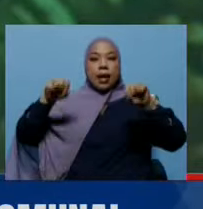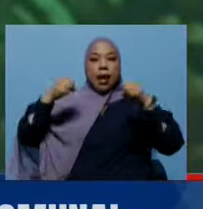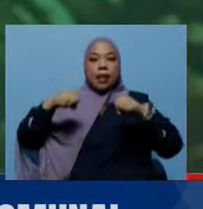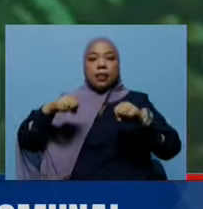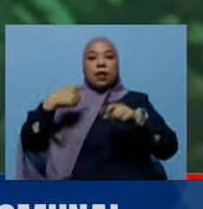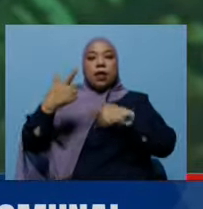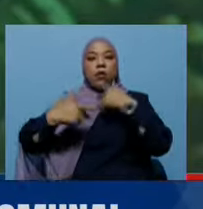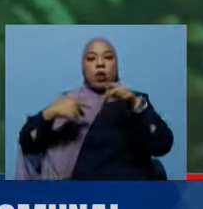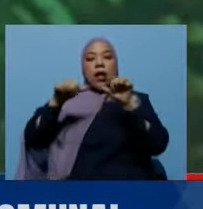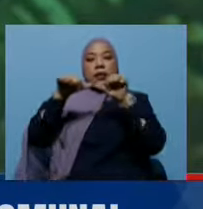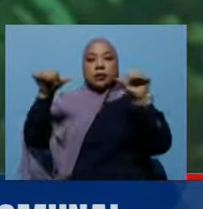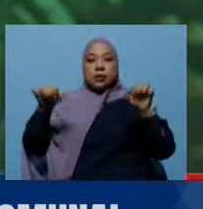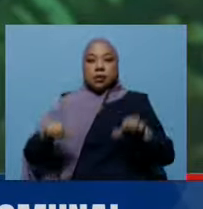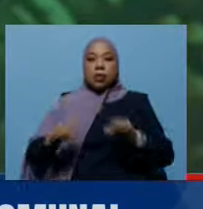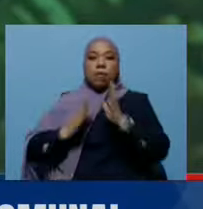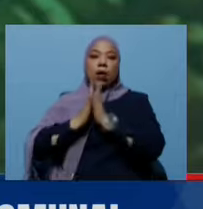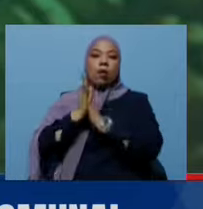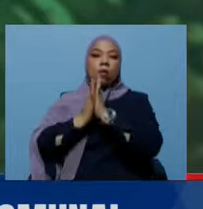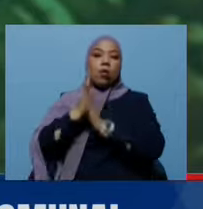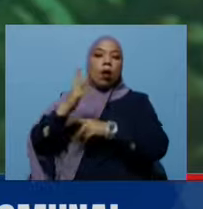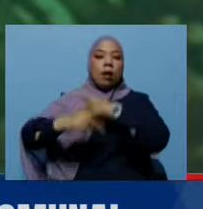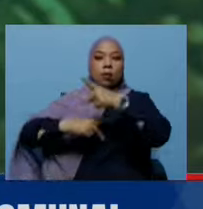Ahora, ¿cómo?